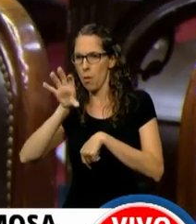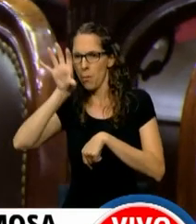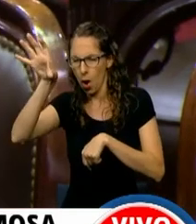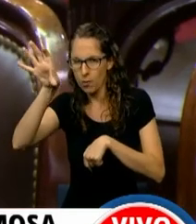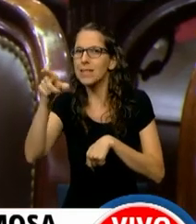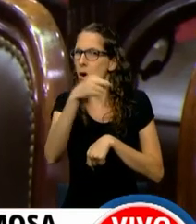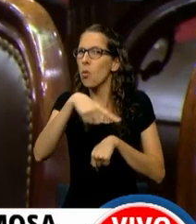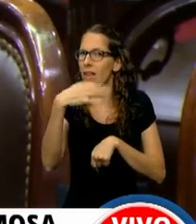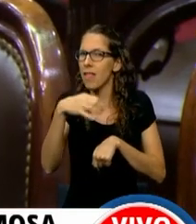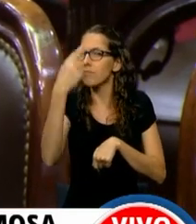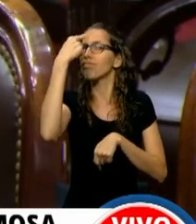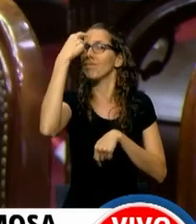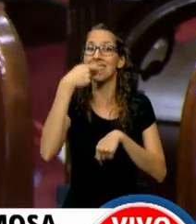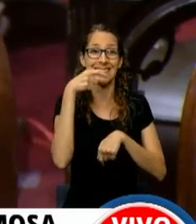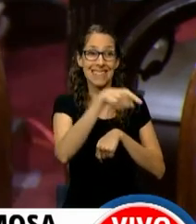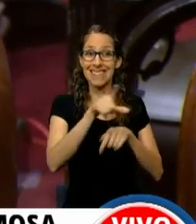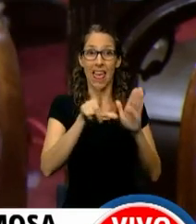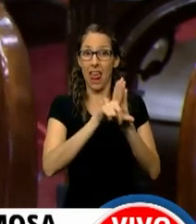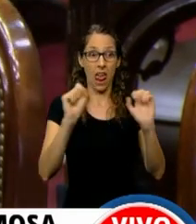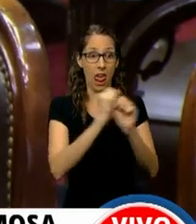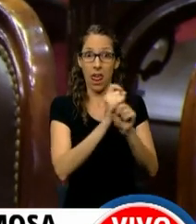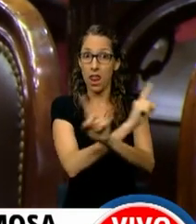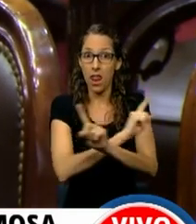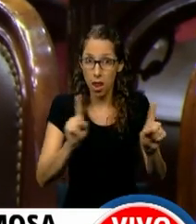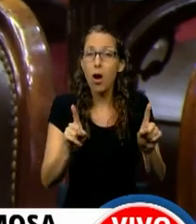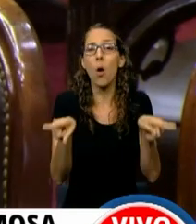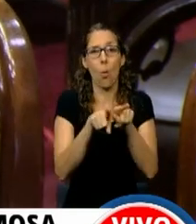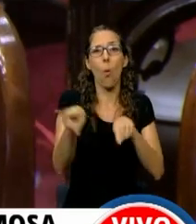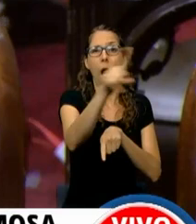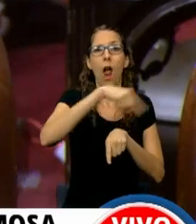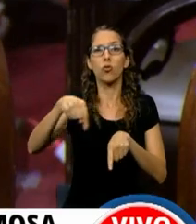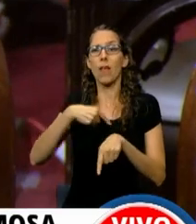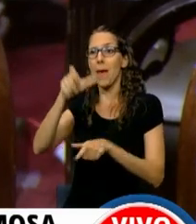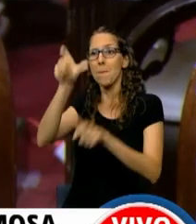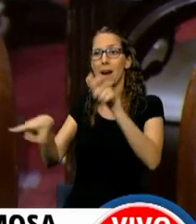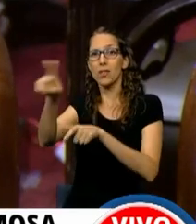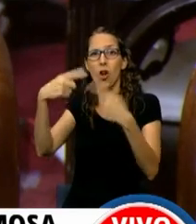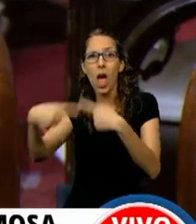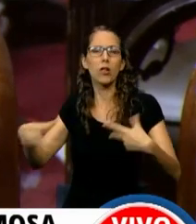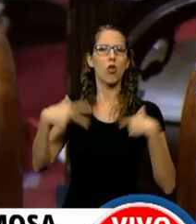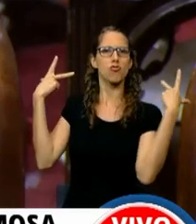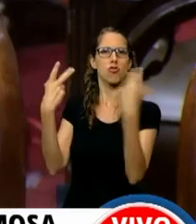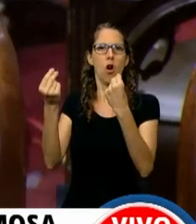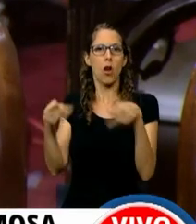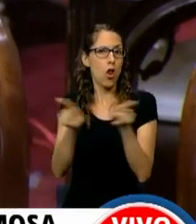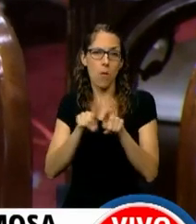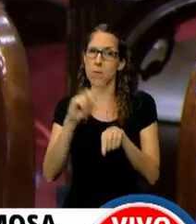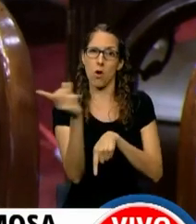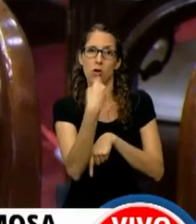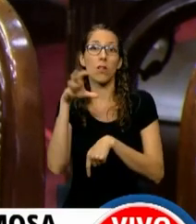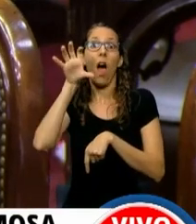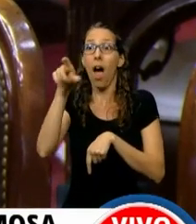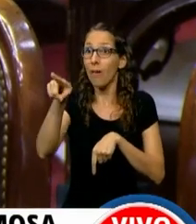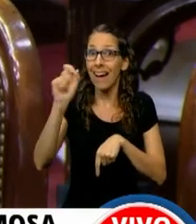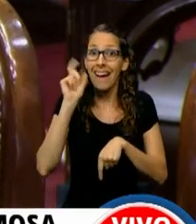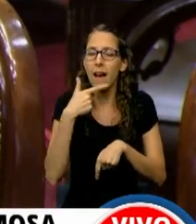si no aprueban este presupuesto le están diciendo que no a su pueblo, como a los formoseños, no al gas, no